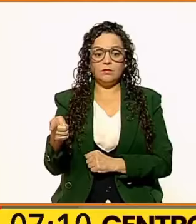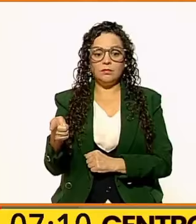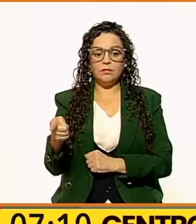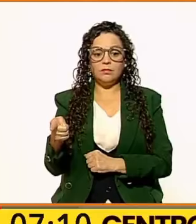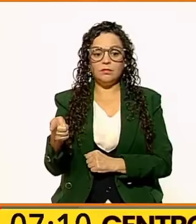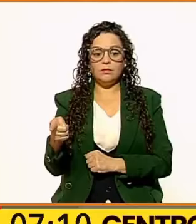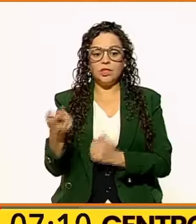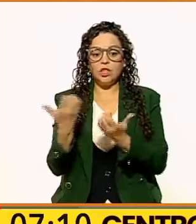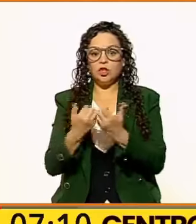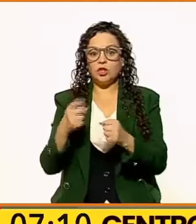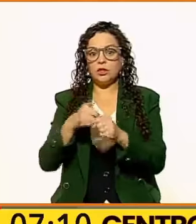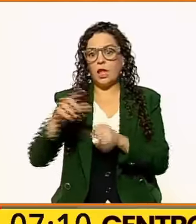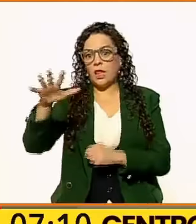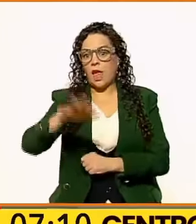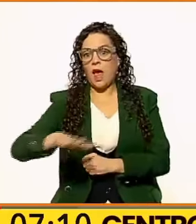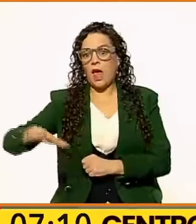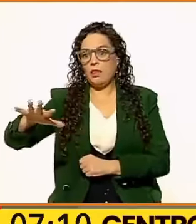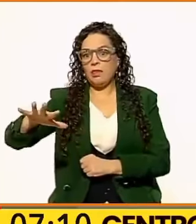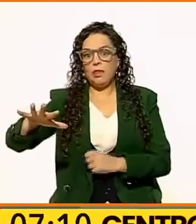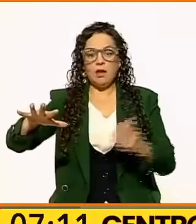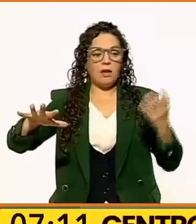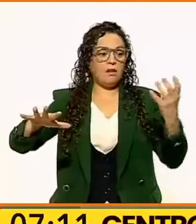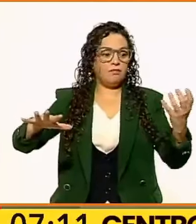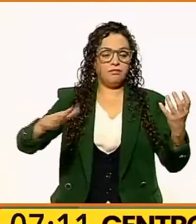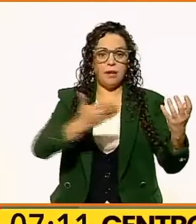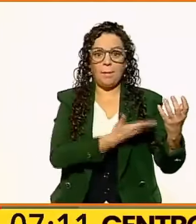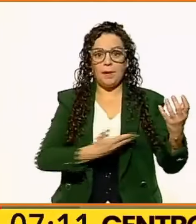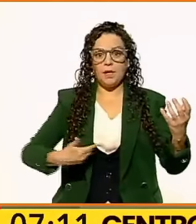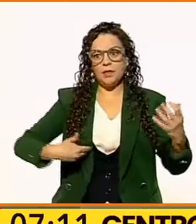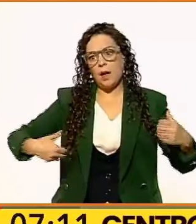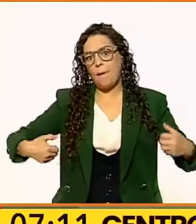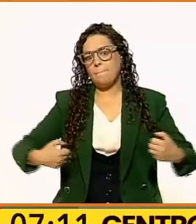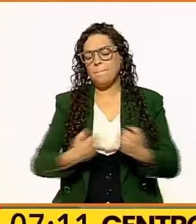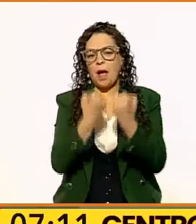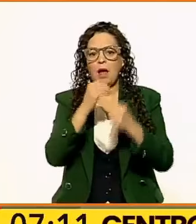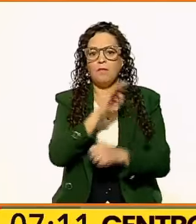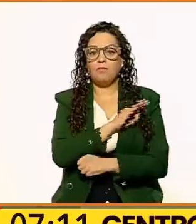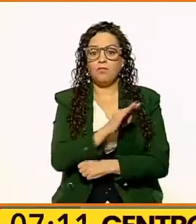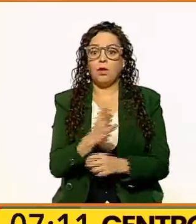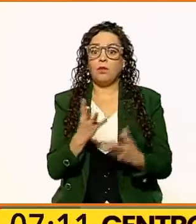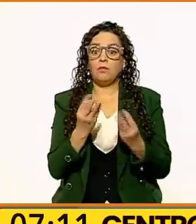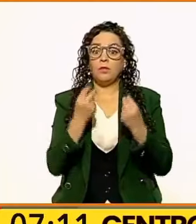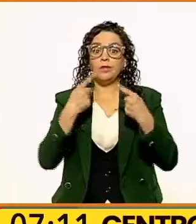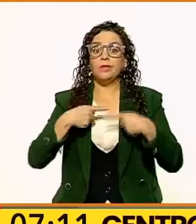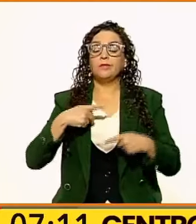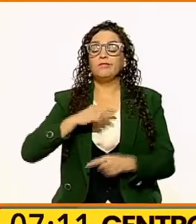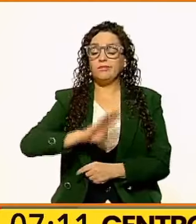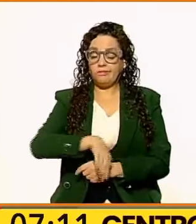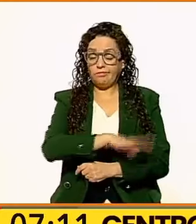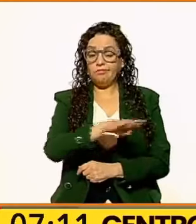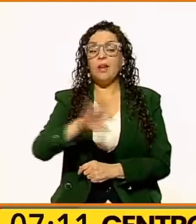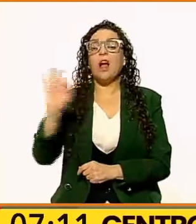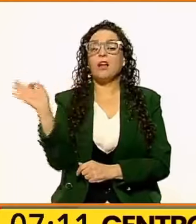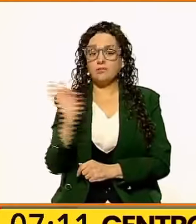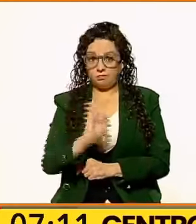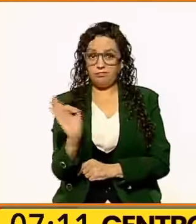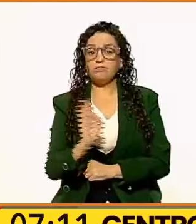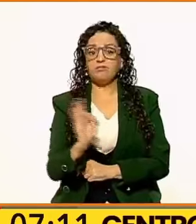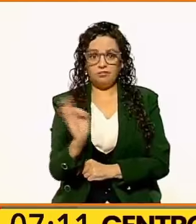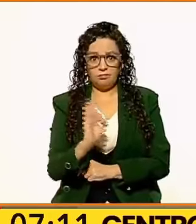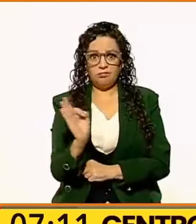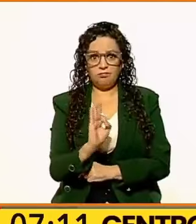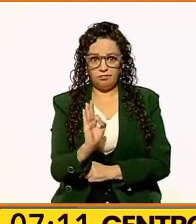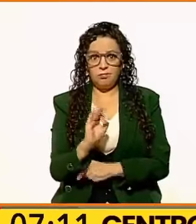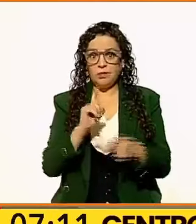de su sociedad, y puede haber un choque muy fuerte que puede dar como resultado muertos. Y bueno, también por